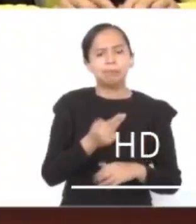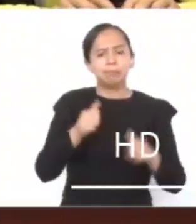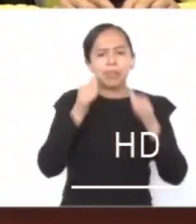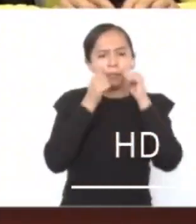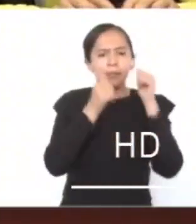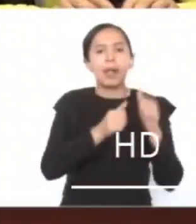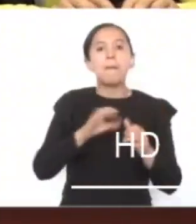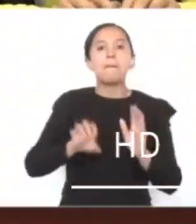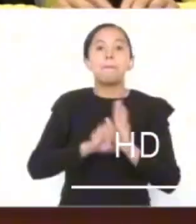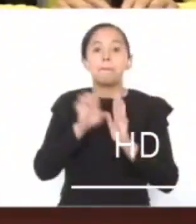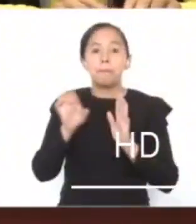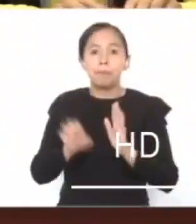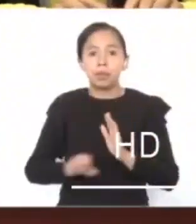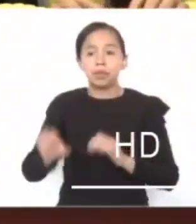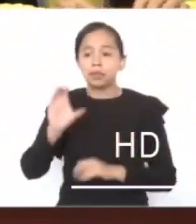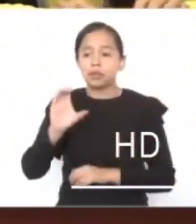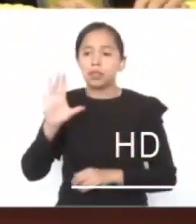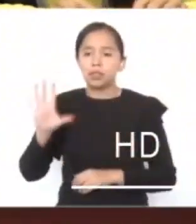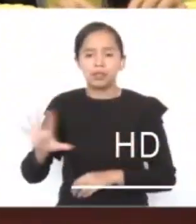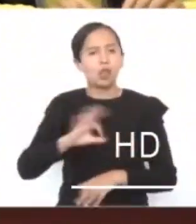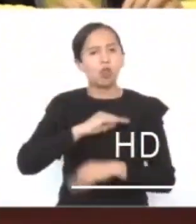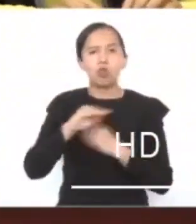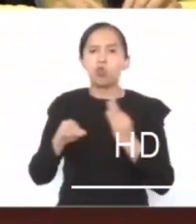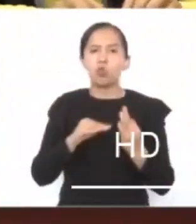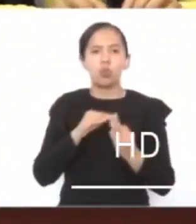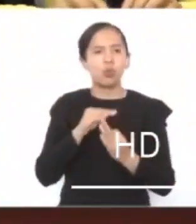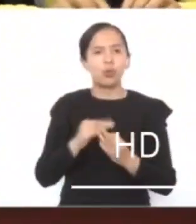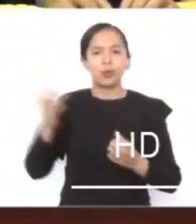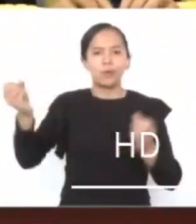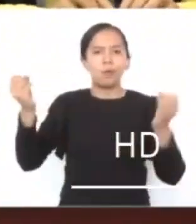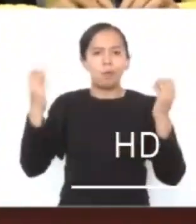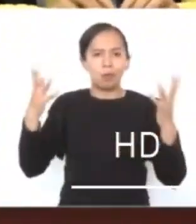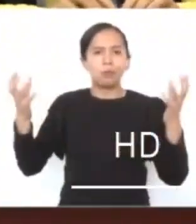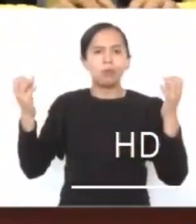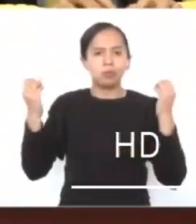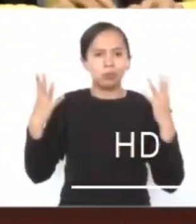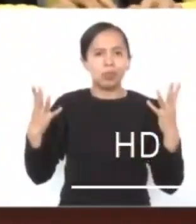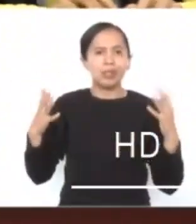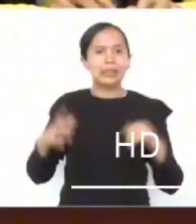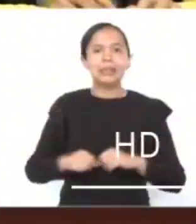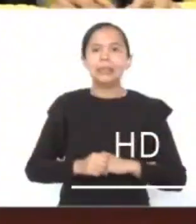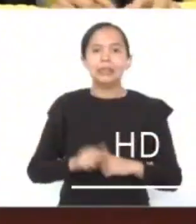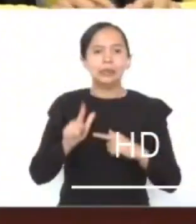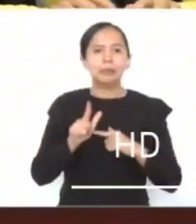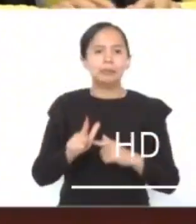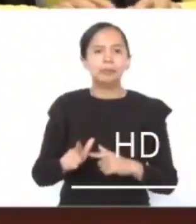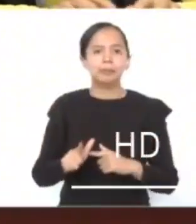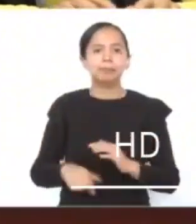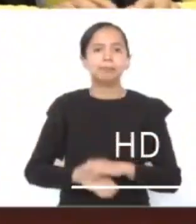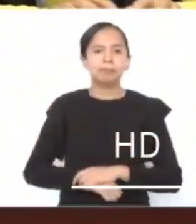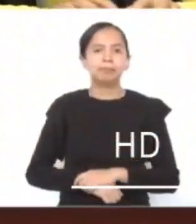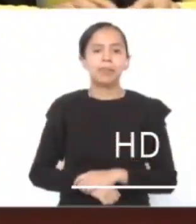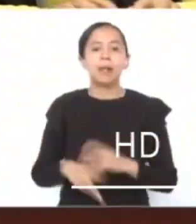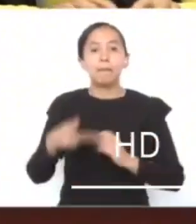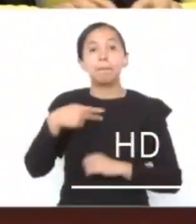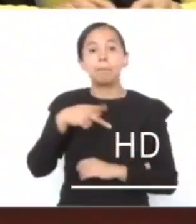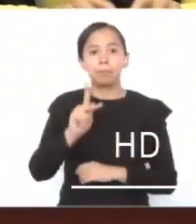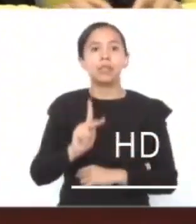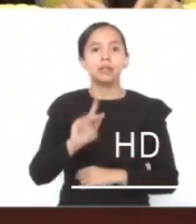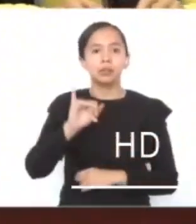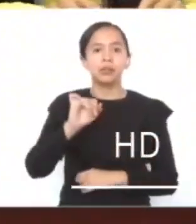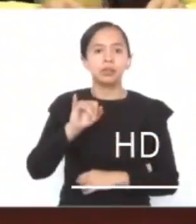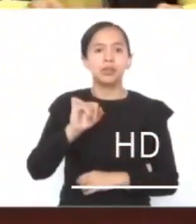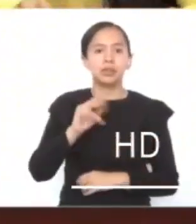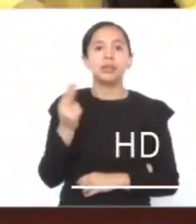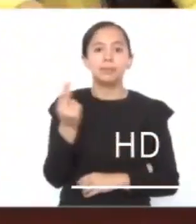todos los postes están anexados al mismo conjunto de servidores, entonces no es posible que suenen de manera discontinua, ¿no? Pero de todas maneras sí es